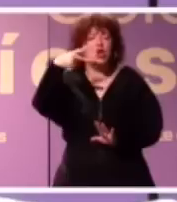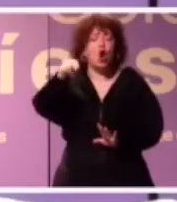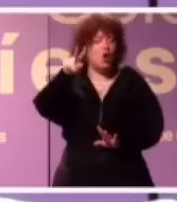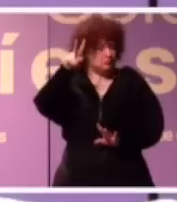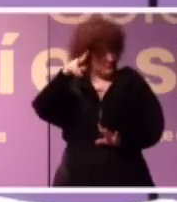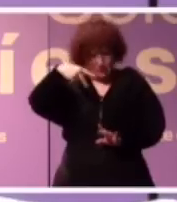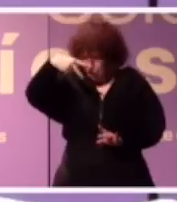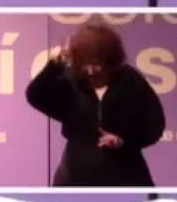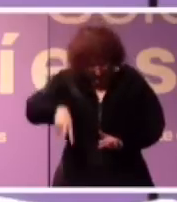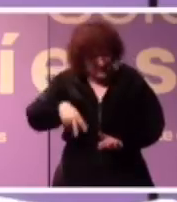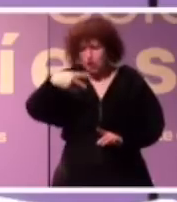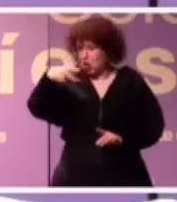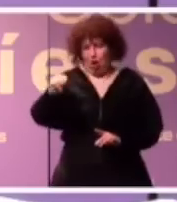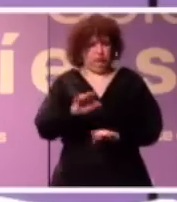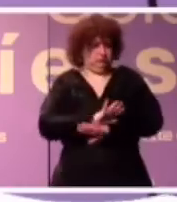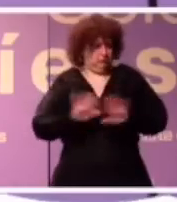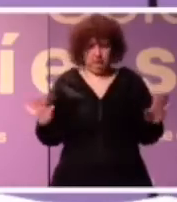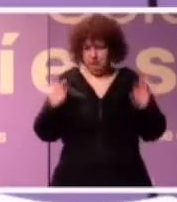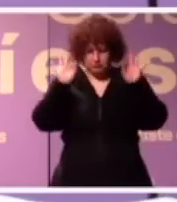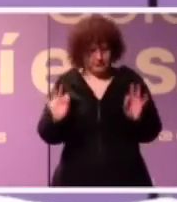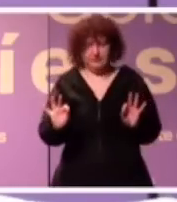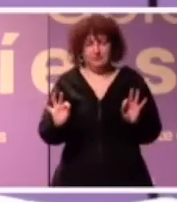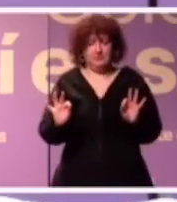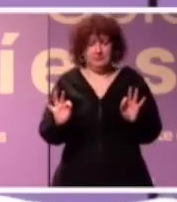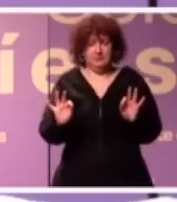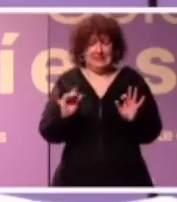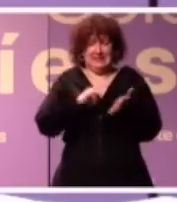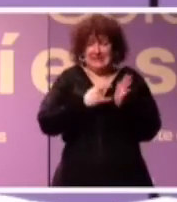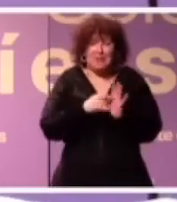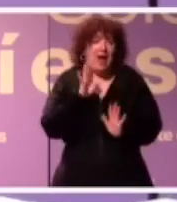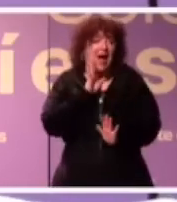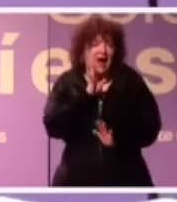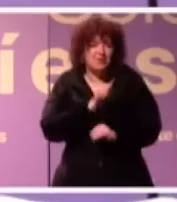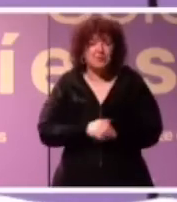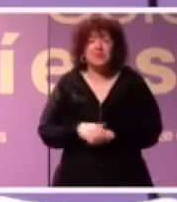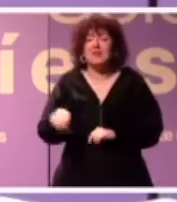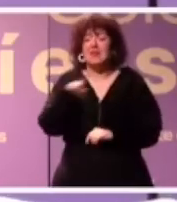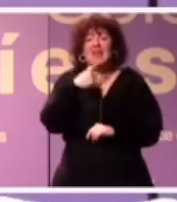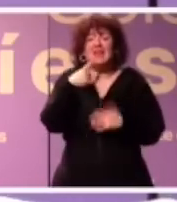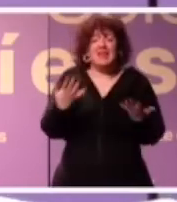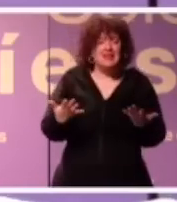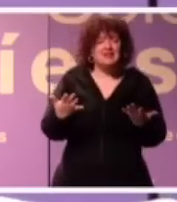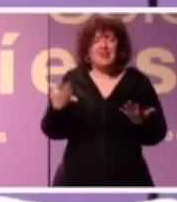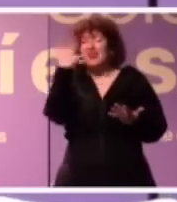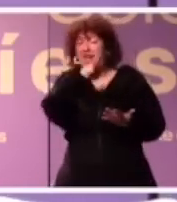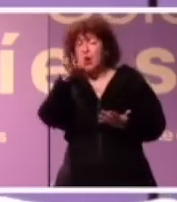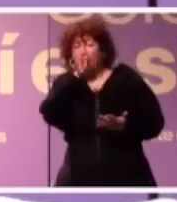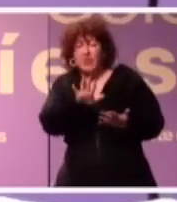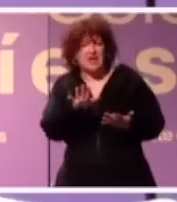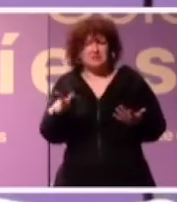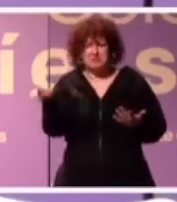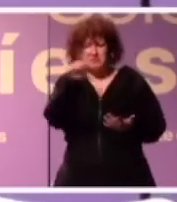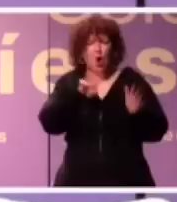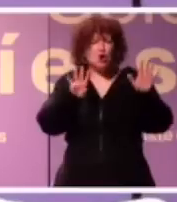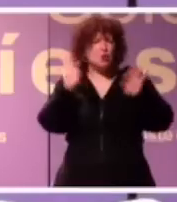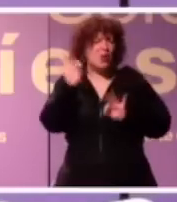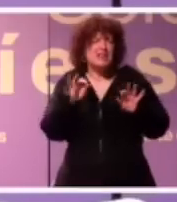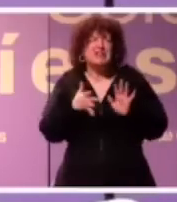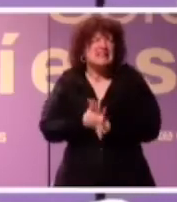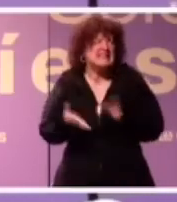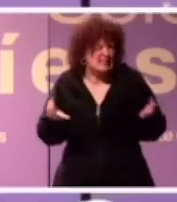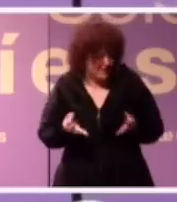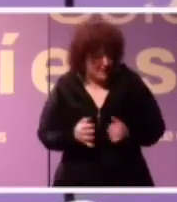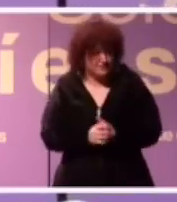No y cuando hablamos de este 8% o de número de denuncias A qué nos estamos refiriendo